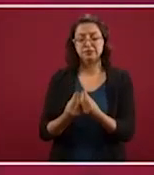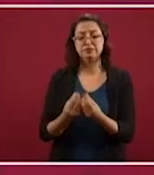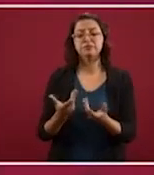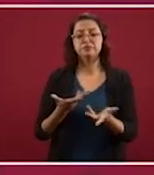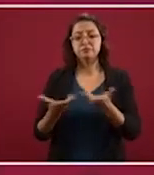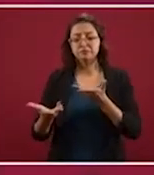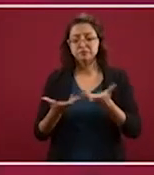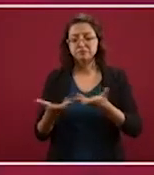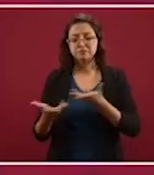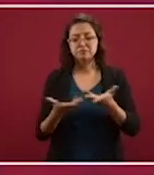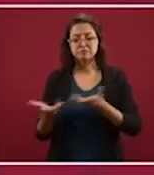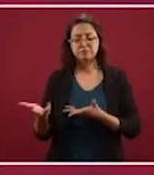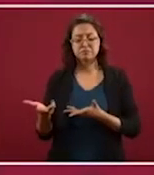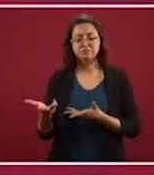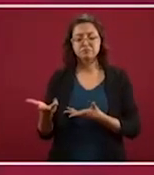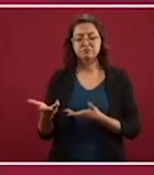y ellos